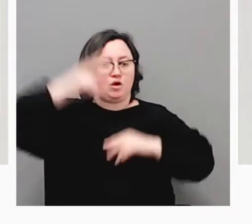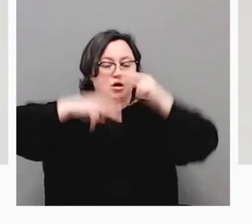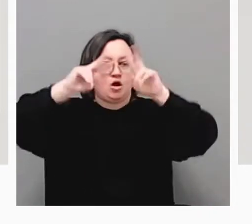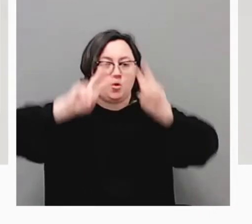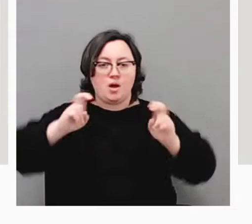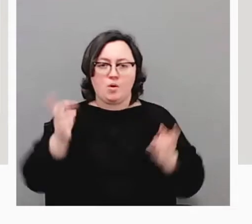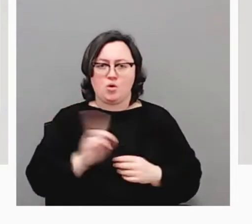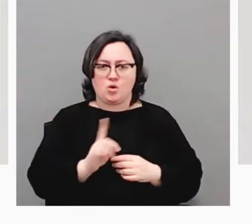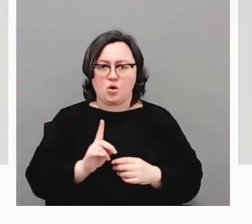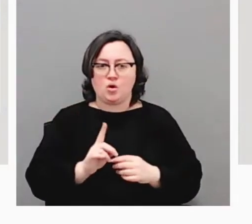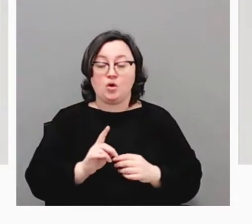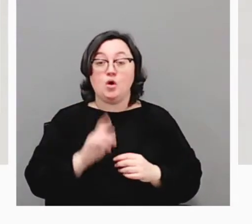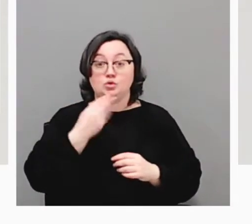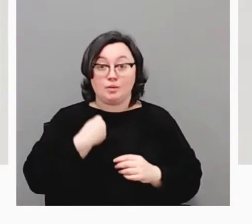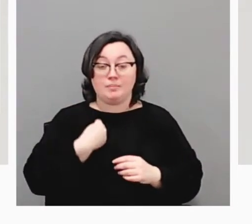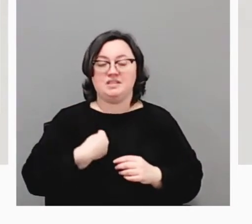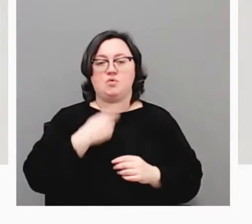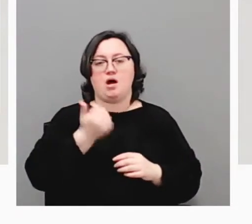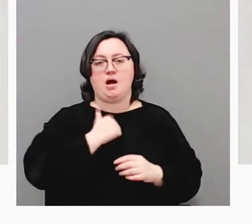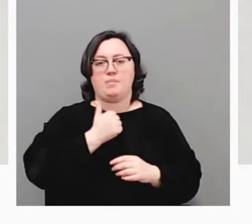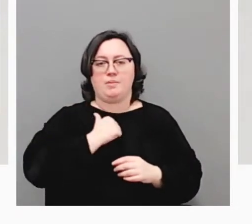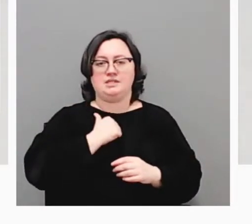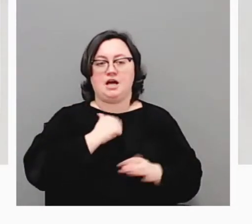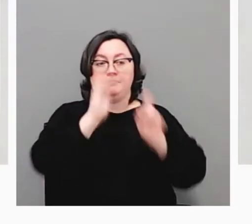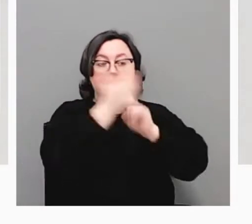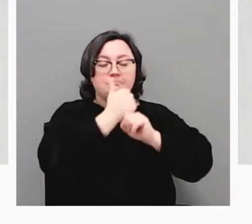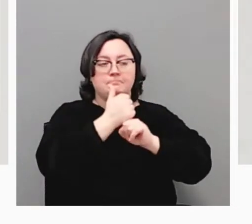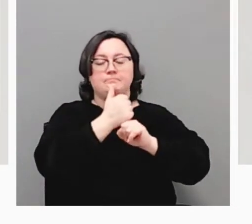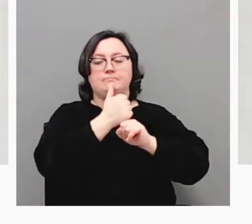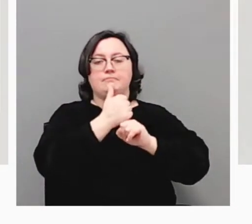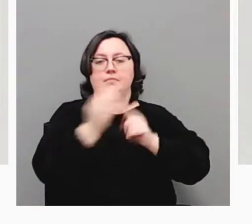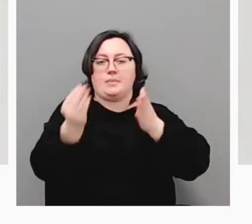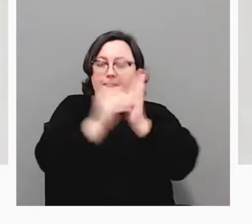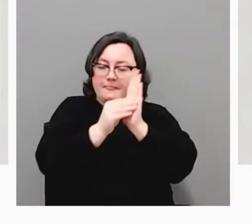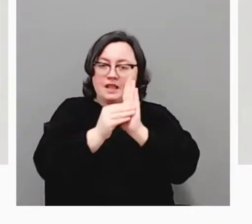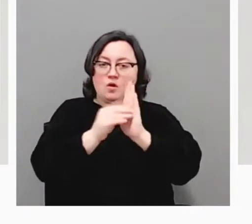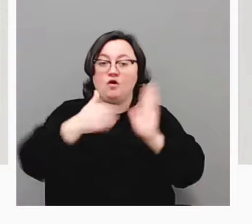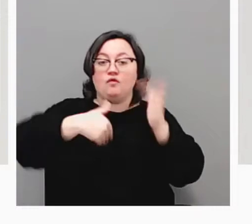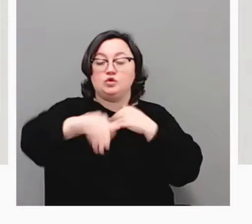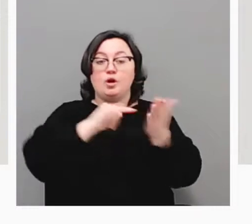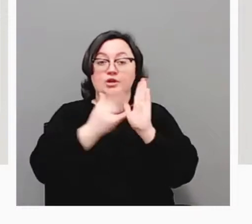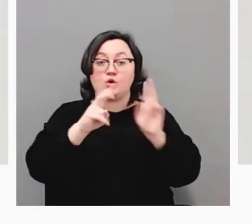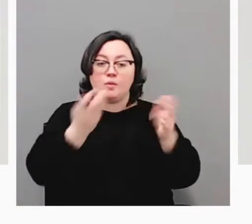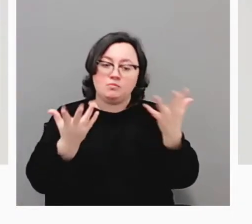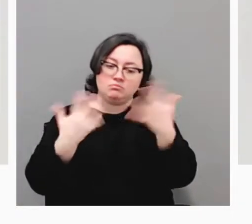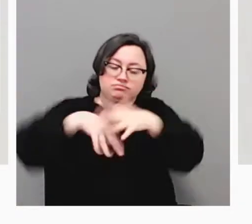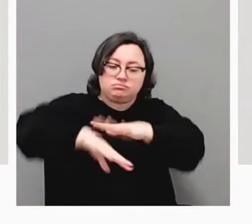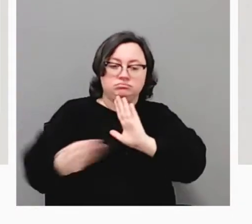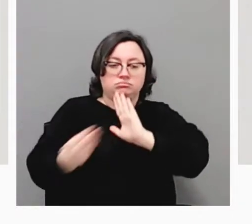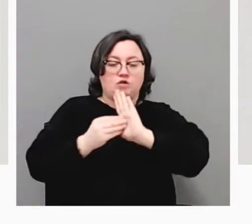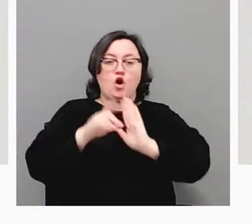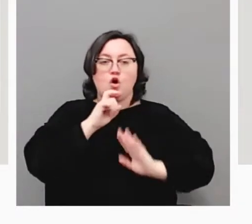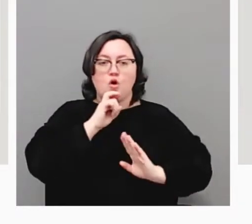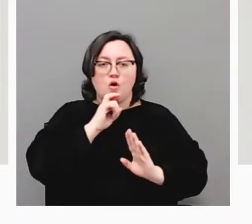blanco, sino que los vayamos identificando para saber luego cómo integrarlos en los nuevos proyectos de reforma